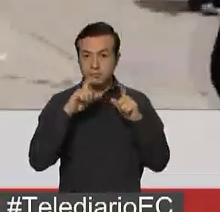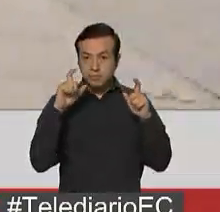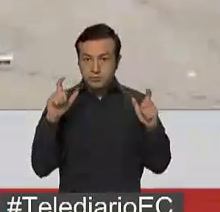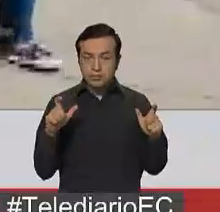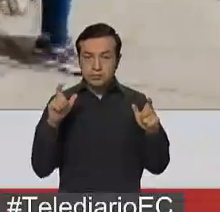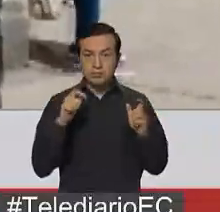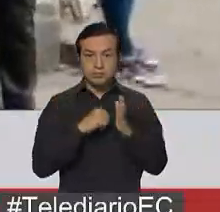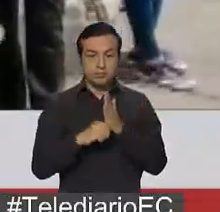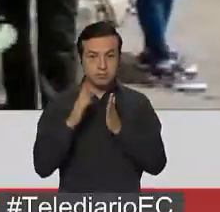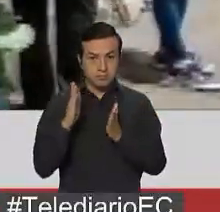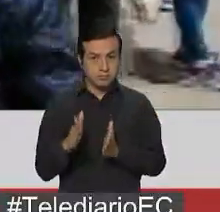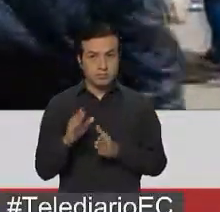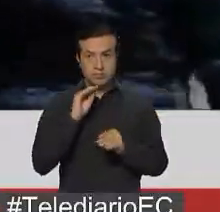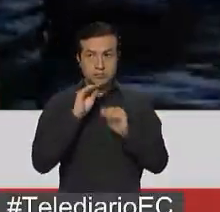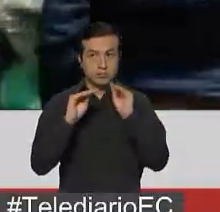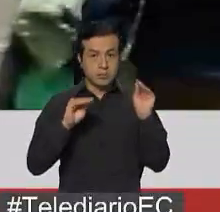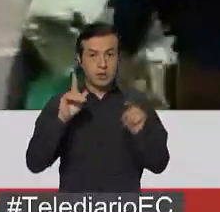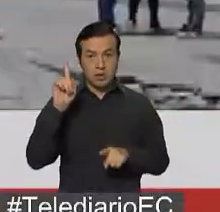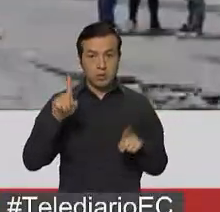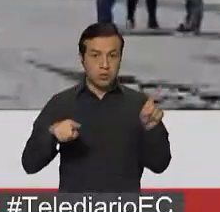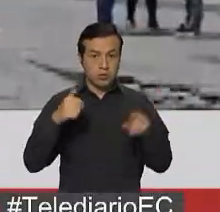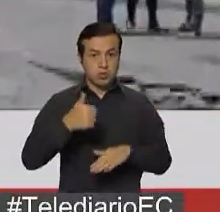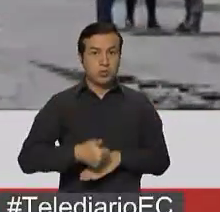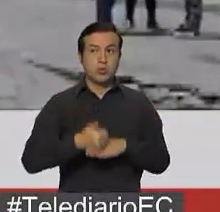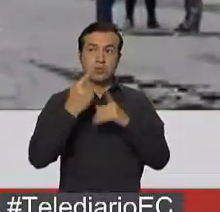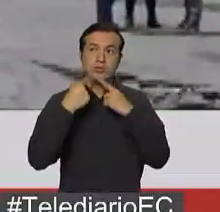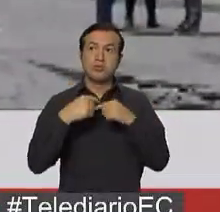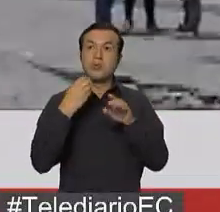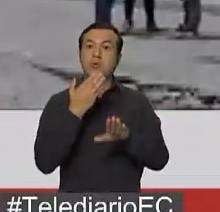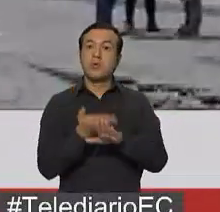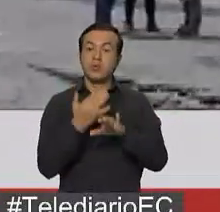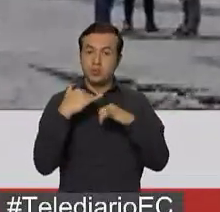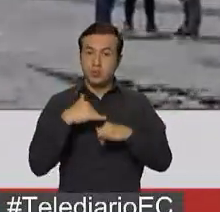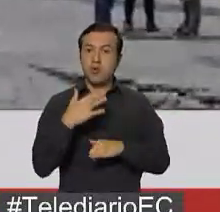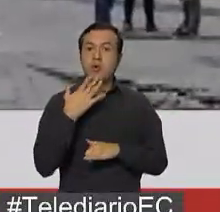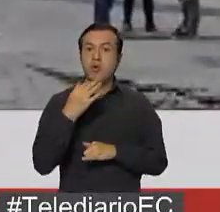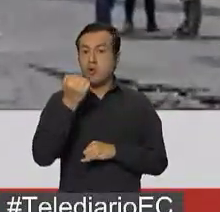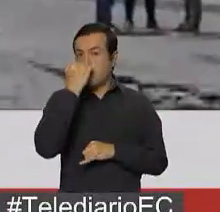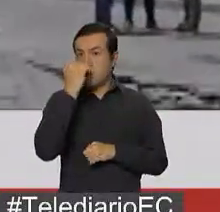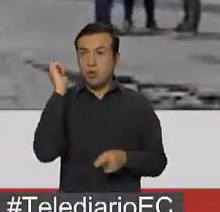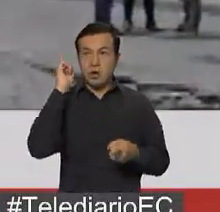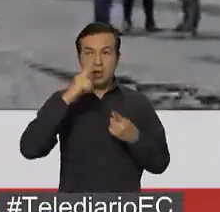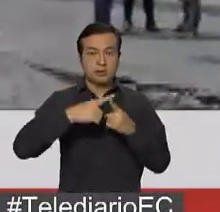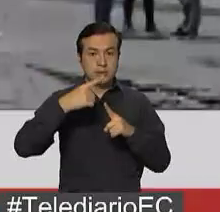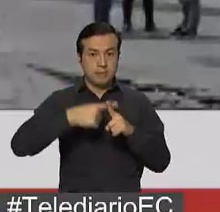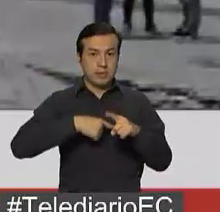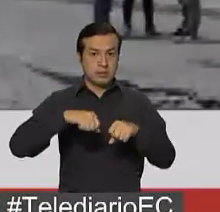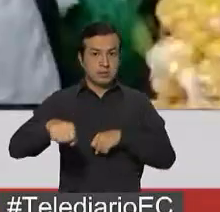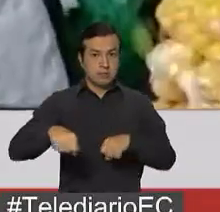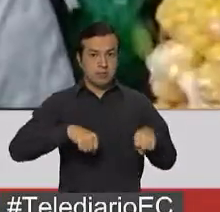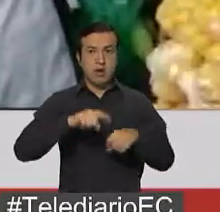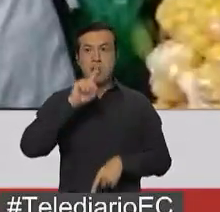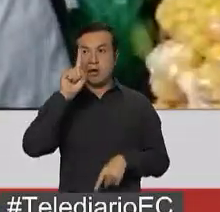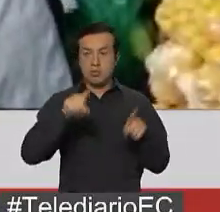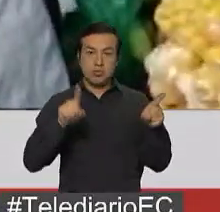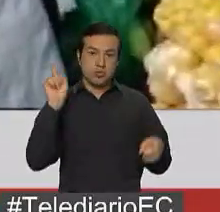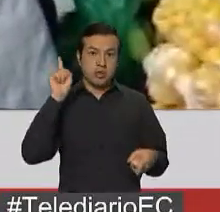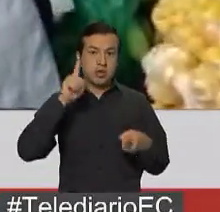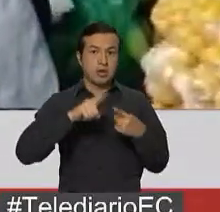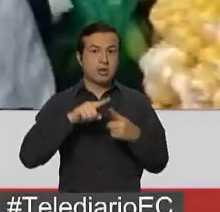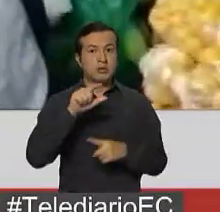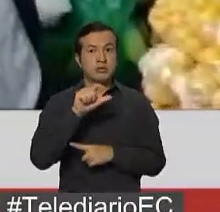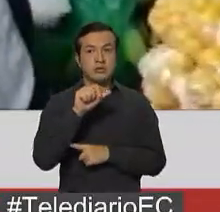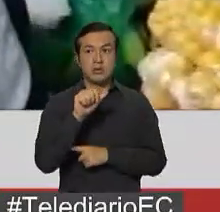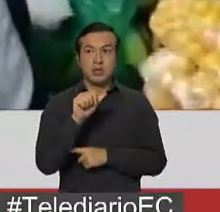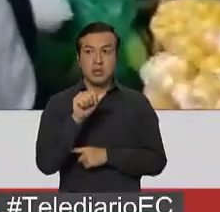ministra ok le señaló que algunas autoridades locales han planteado seguir en color rojo hasta mediados de mayo y otros hasta fin de mes el